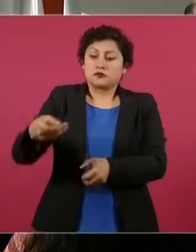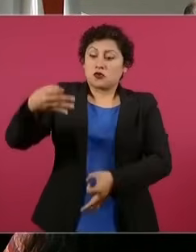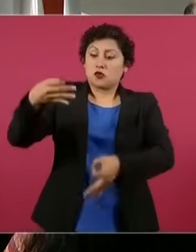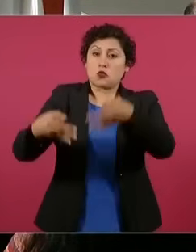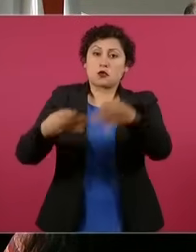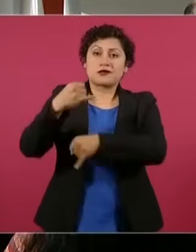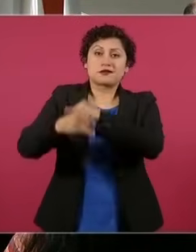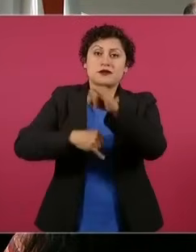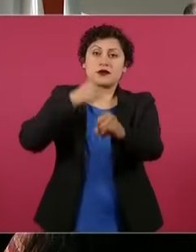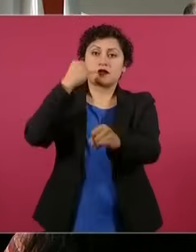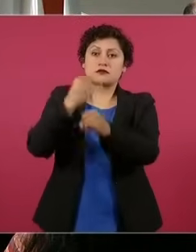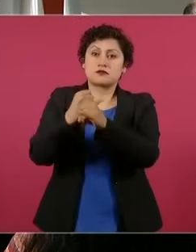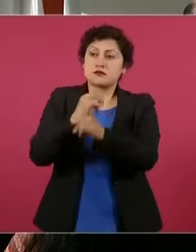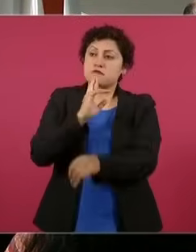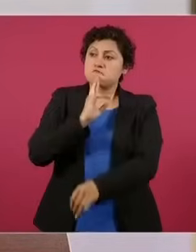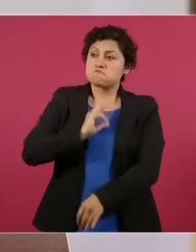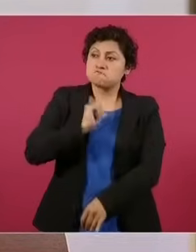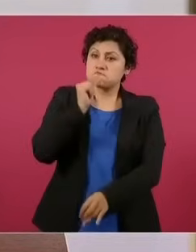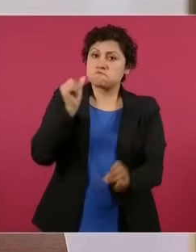resuelva.